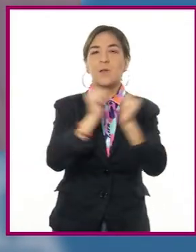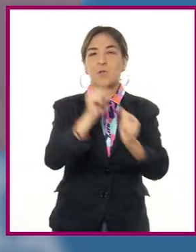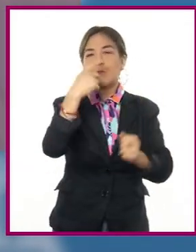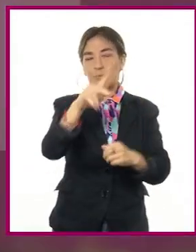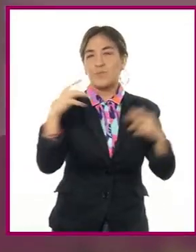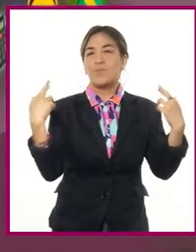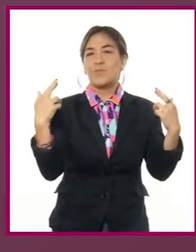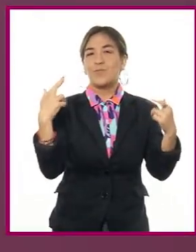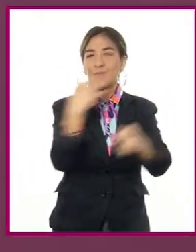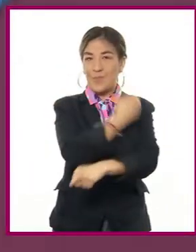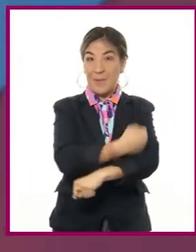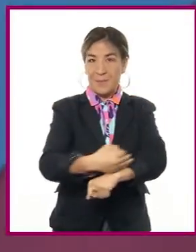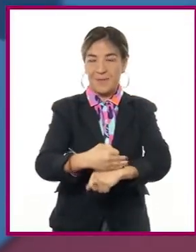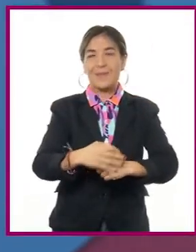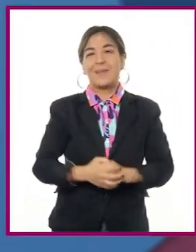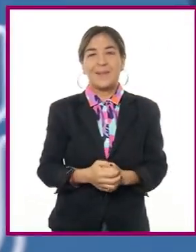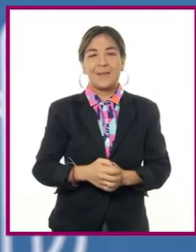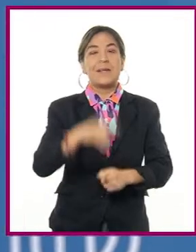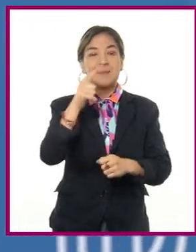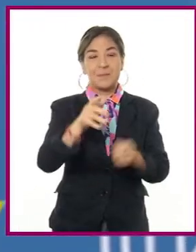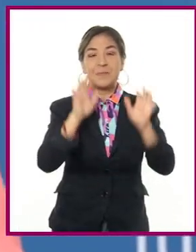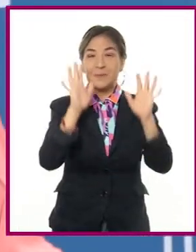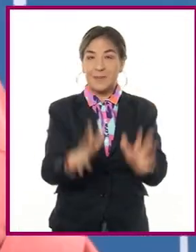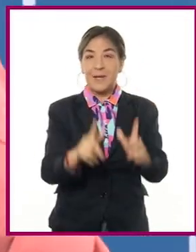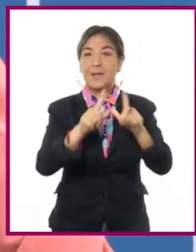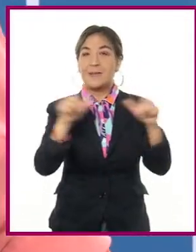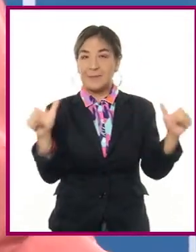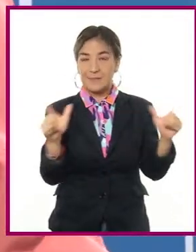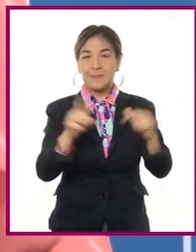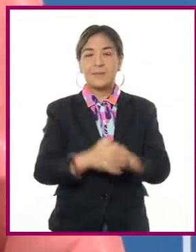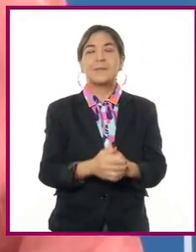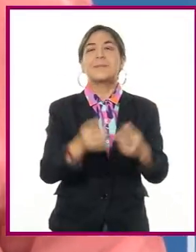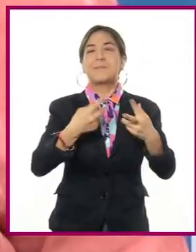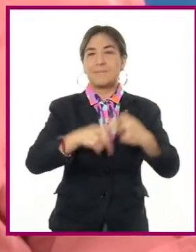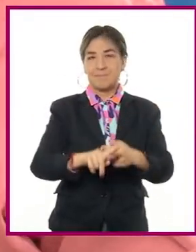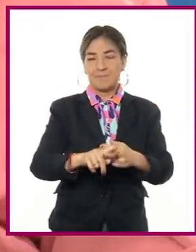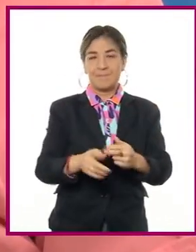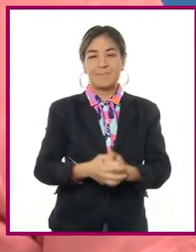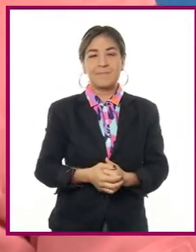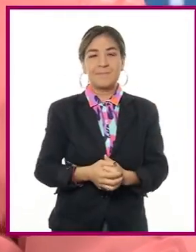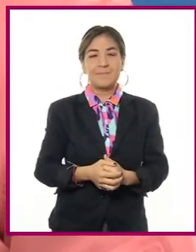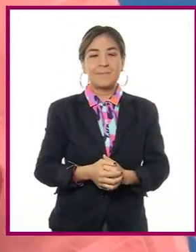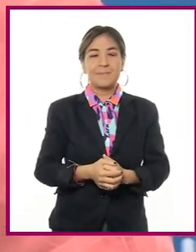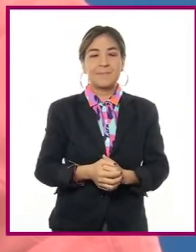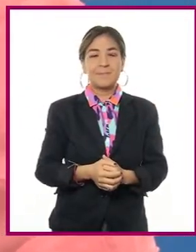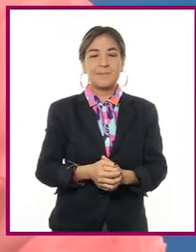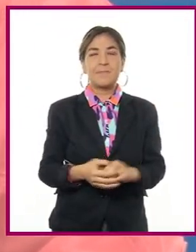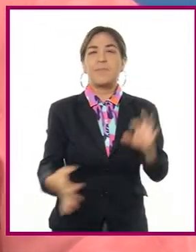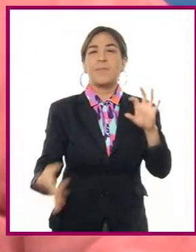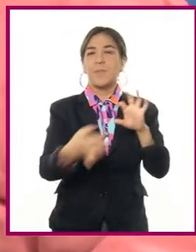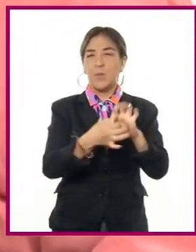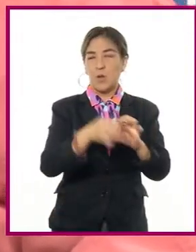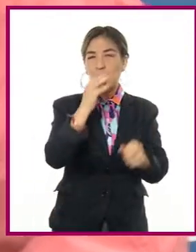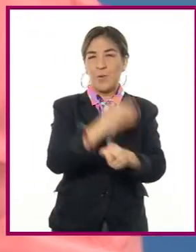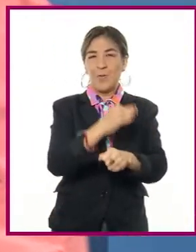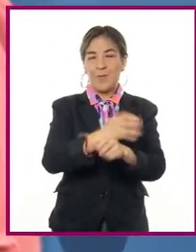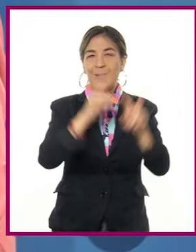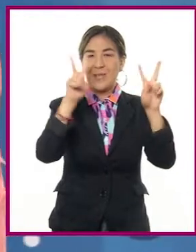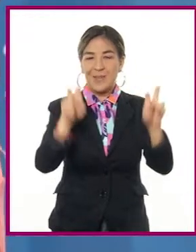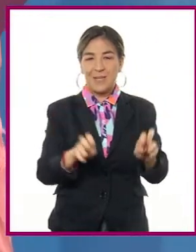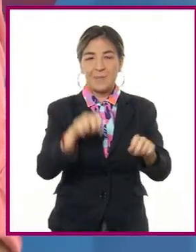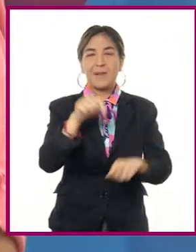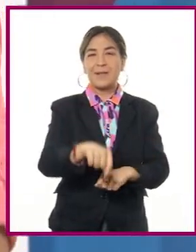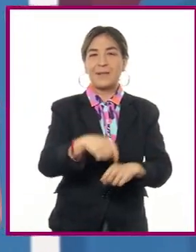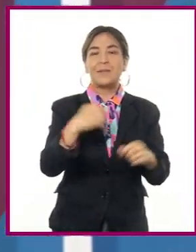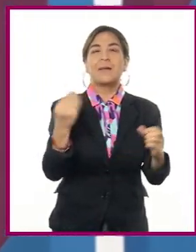su familia. Si ya están listas y listos, comenzamos. Relacionado con el tema de hoy y en nuestra